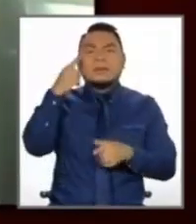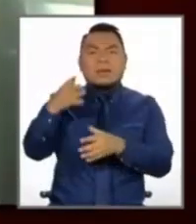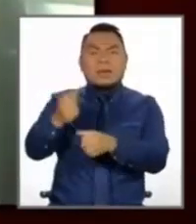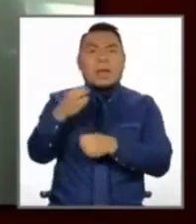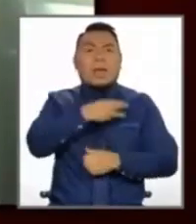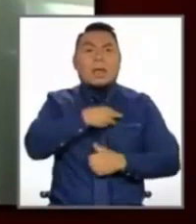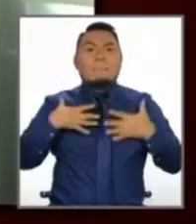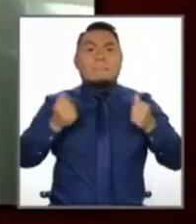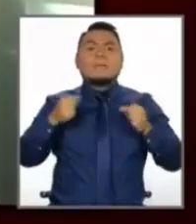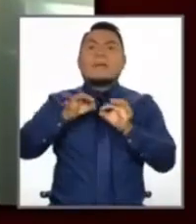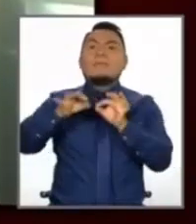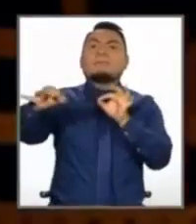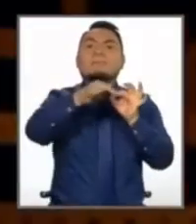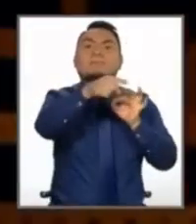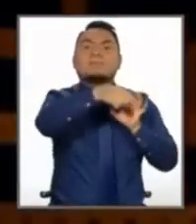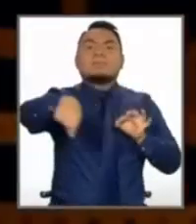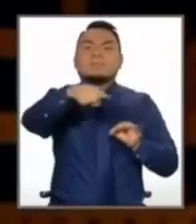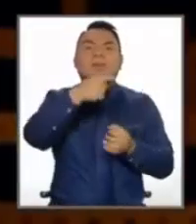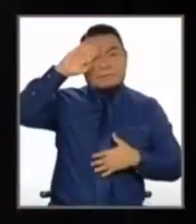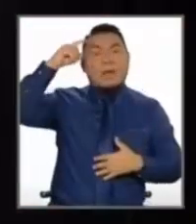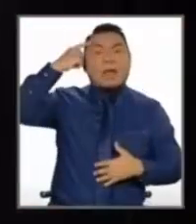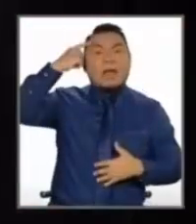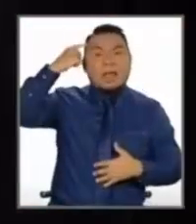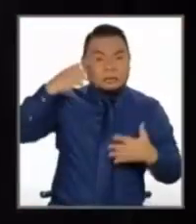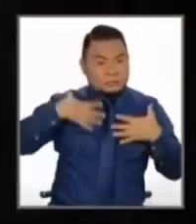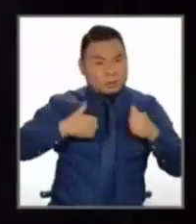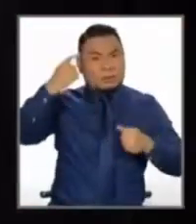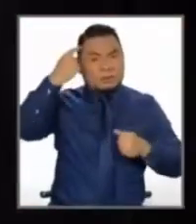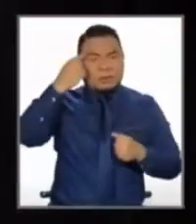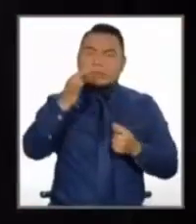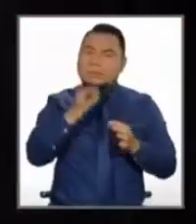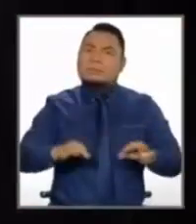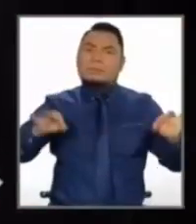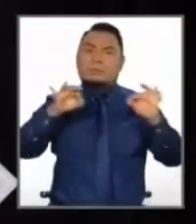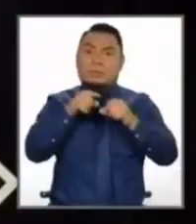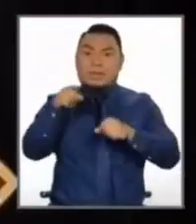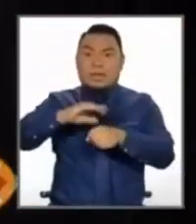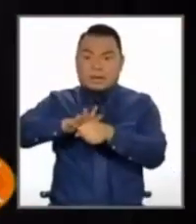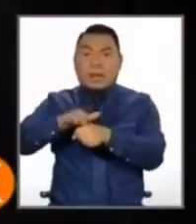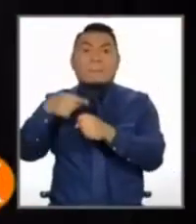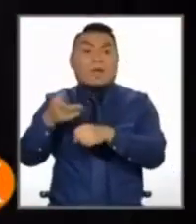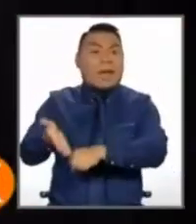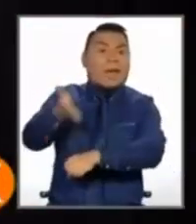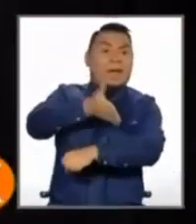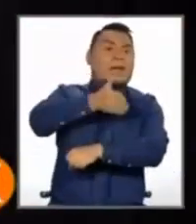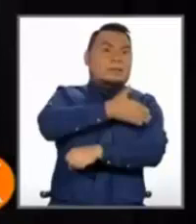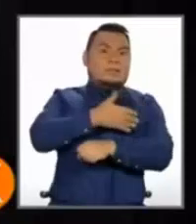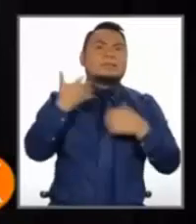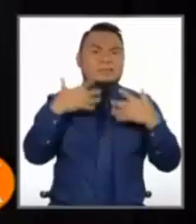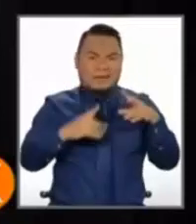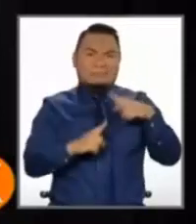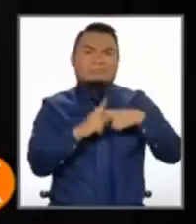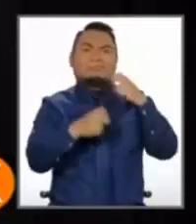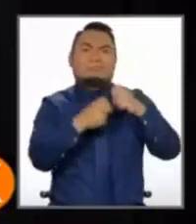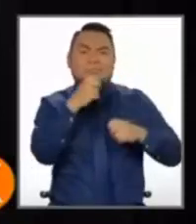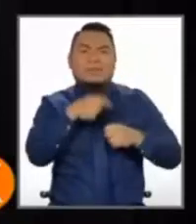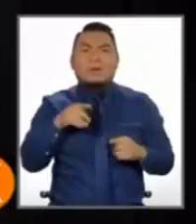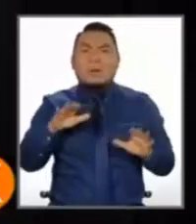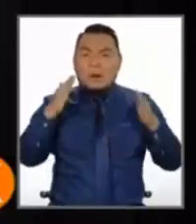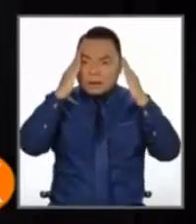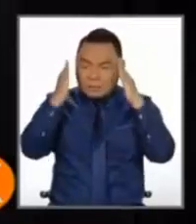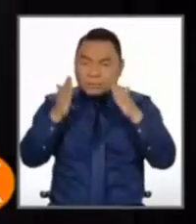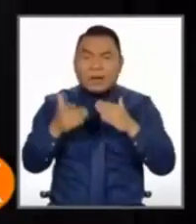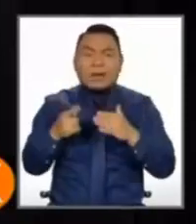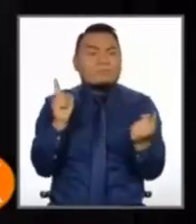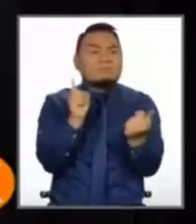al interior del país? Señor, durante la pandemia, sino antes, ya era un problema y no había un plan de atención